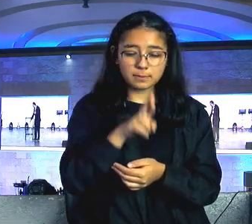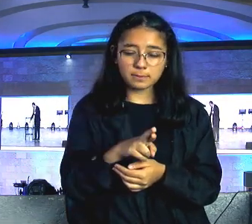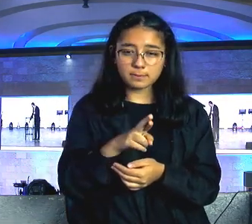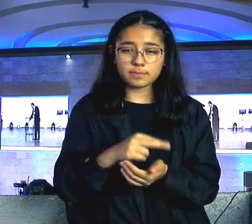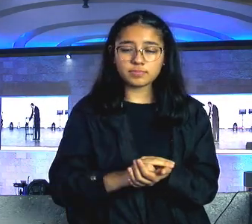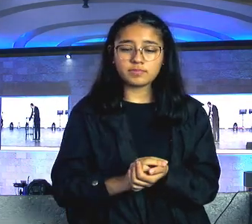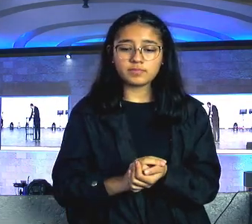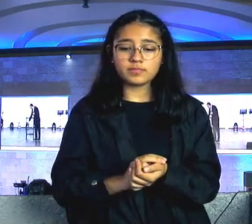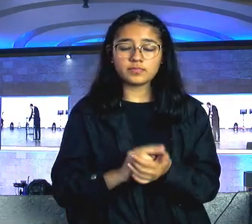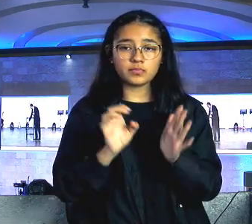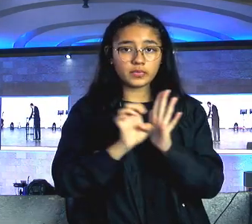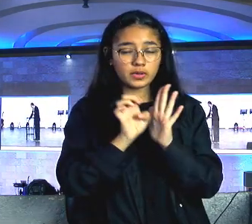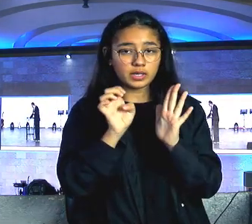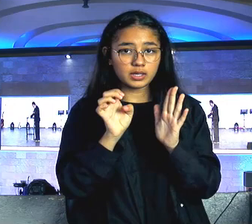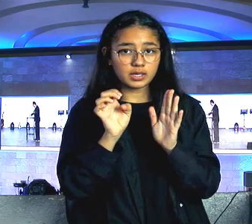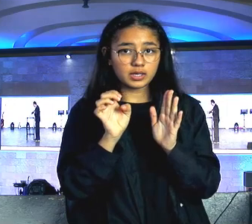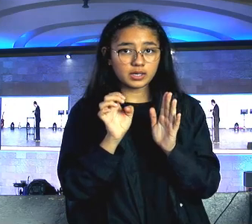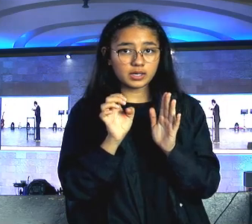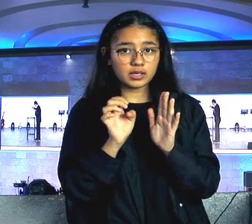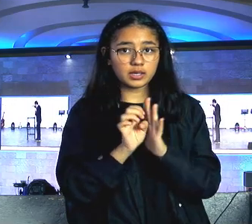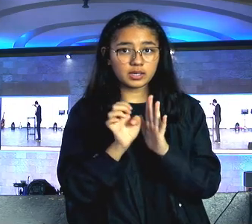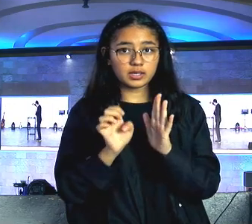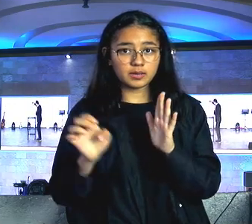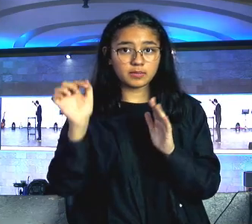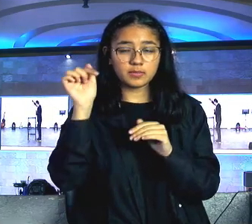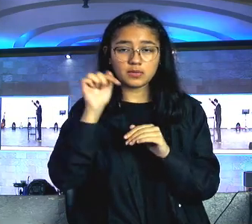por ejemplo, este atril